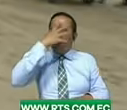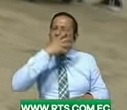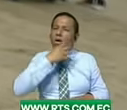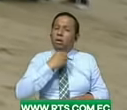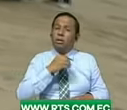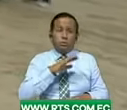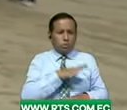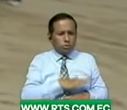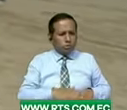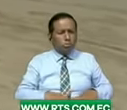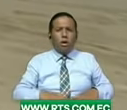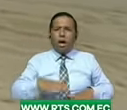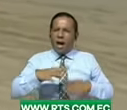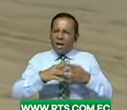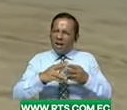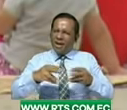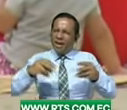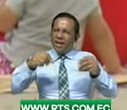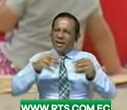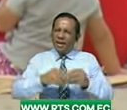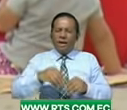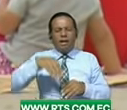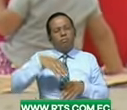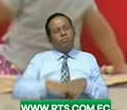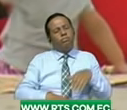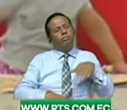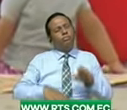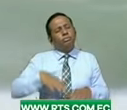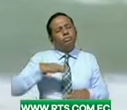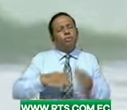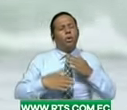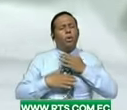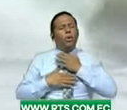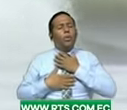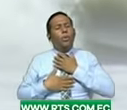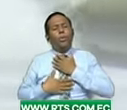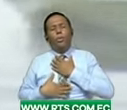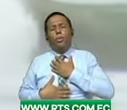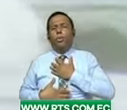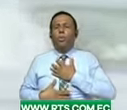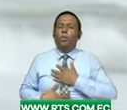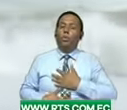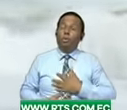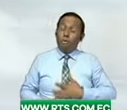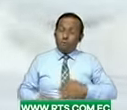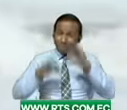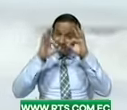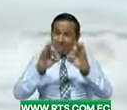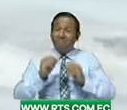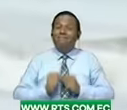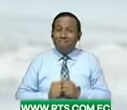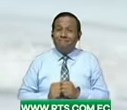por sus fajas de arena, largos tiempos de paz interior, insuperables.